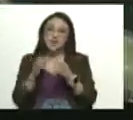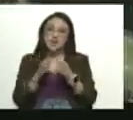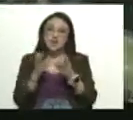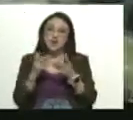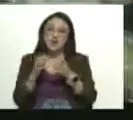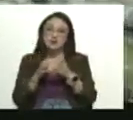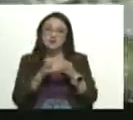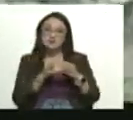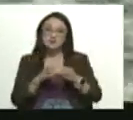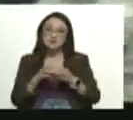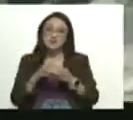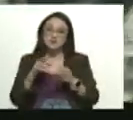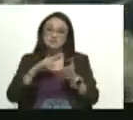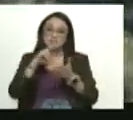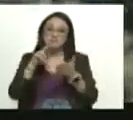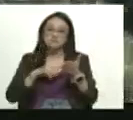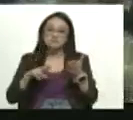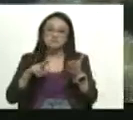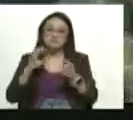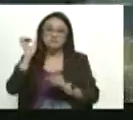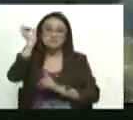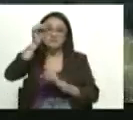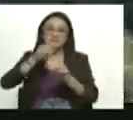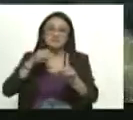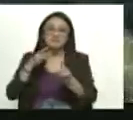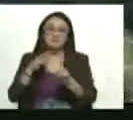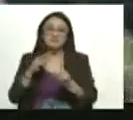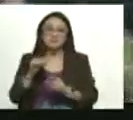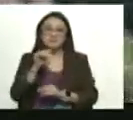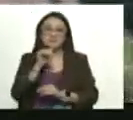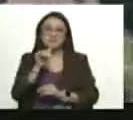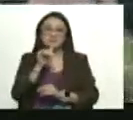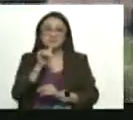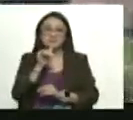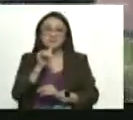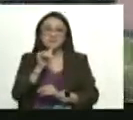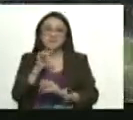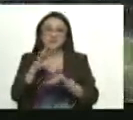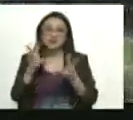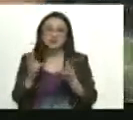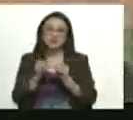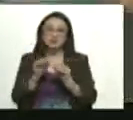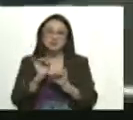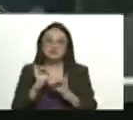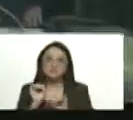del Tratado de Cooperación Amazónica. Nosotros con esta información y con este resumen despedimos este contacto. Adelante.